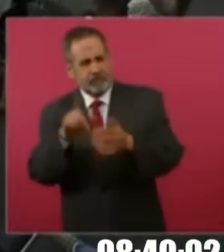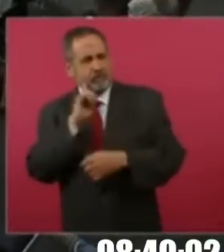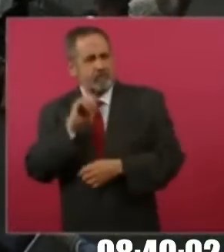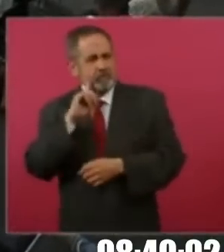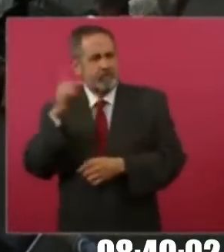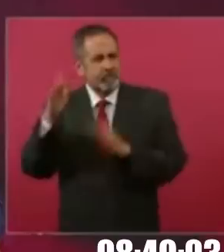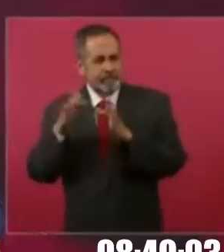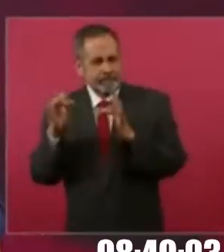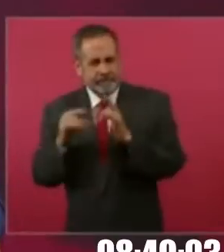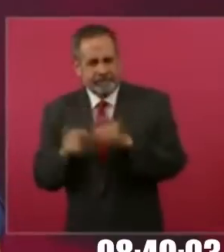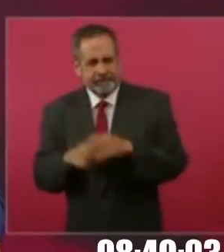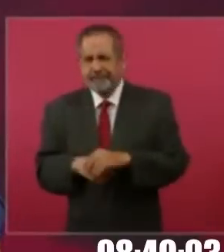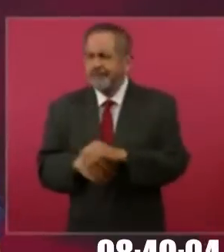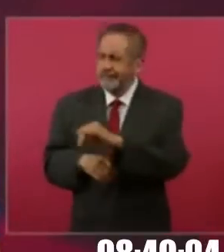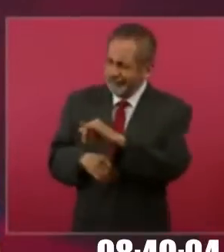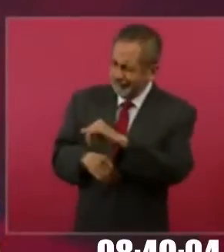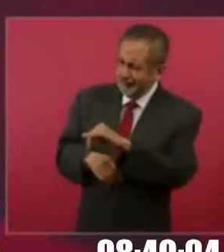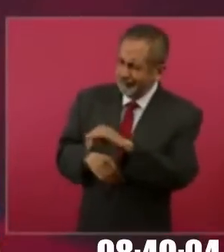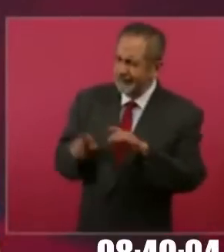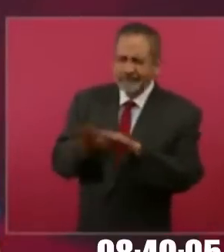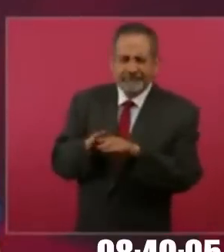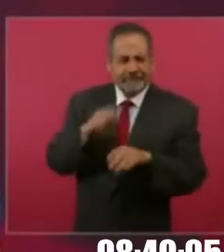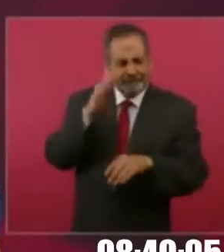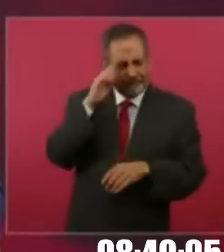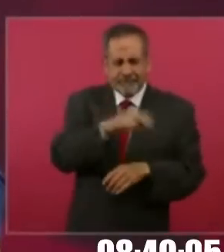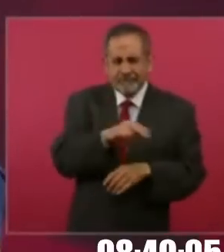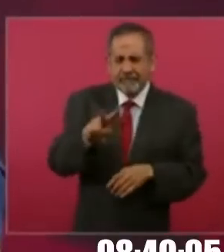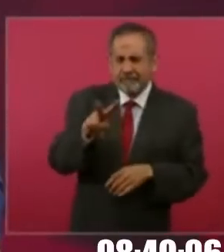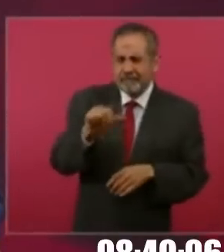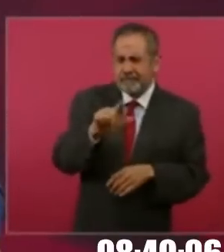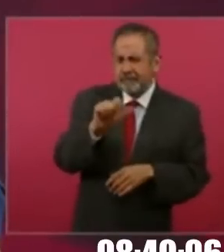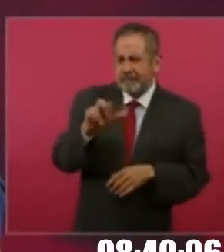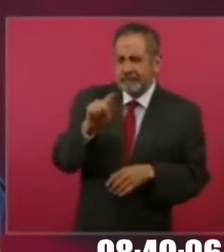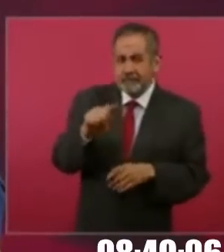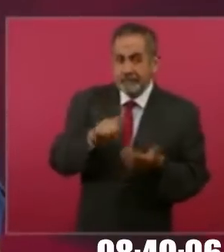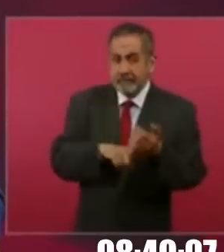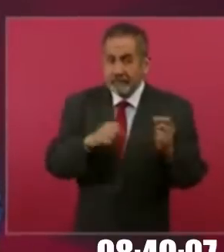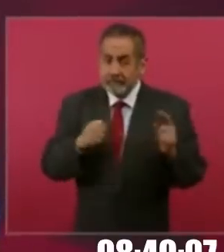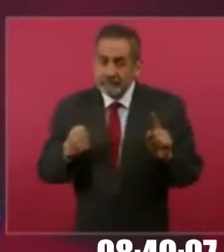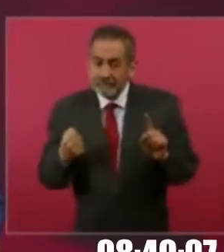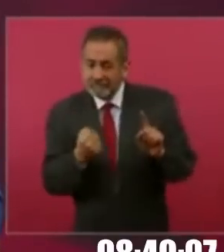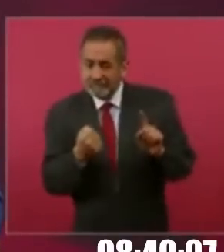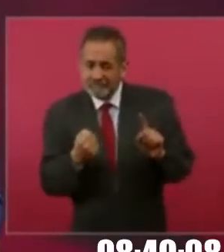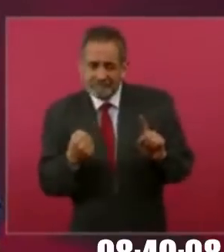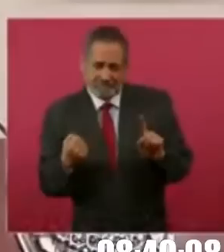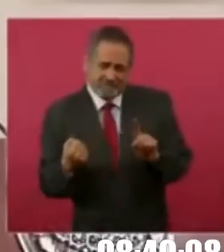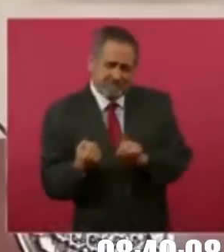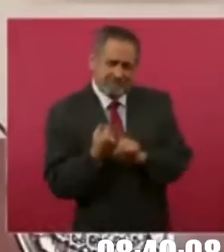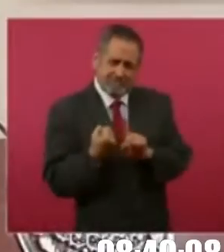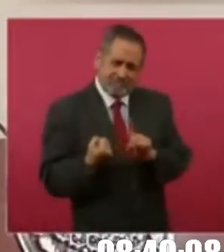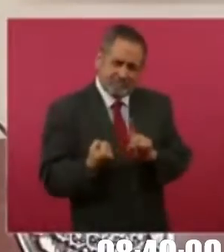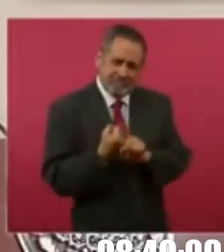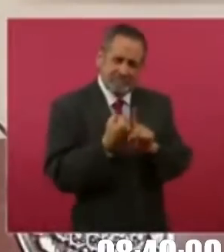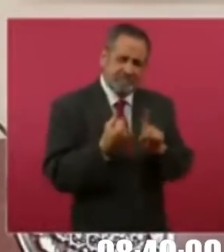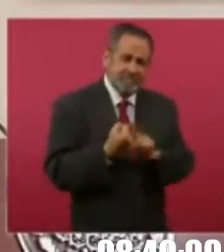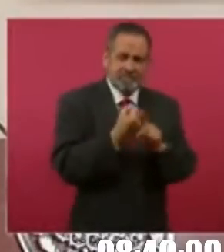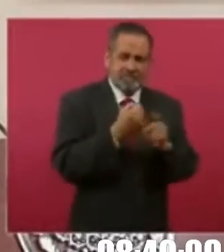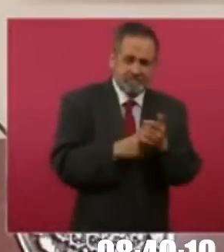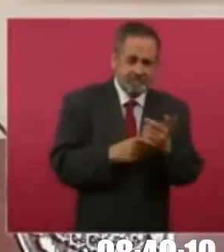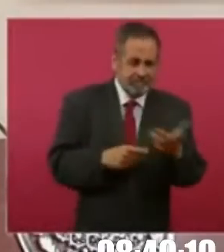el señor Vallarta y ahí le estaban dando y creo